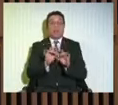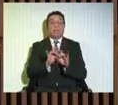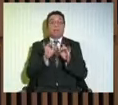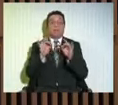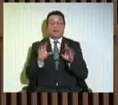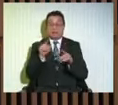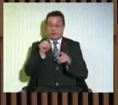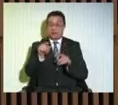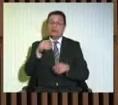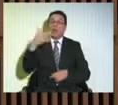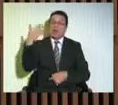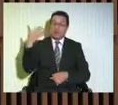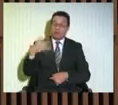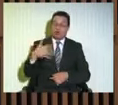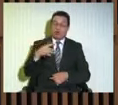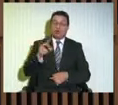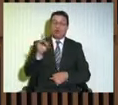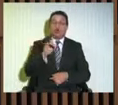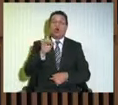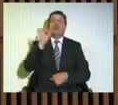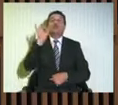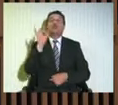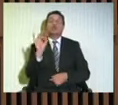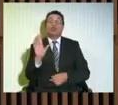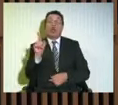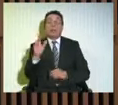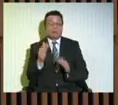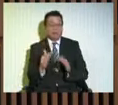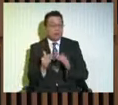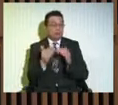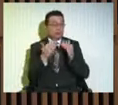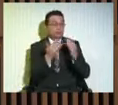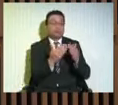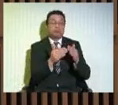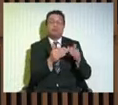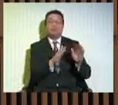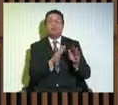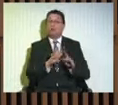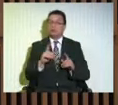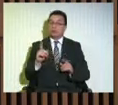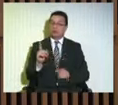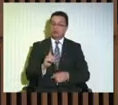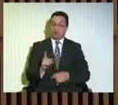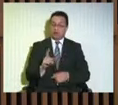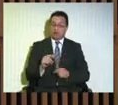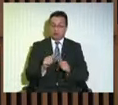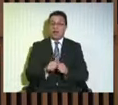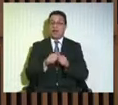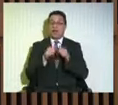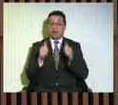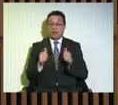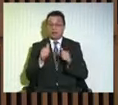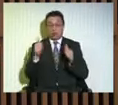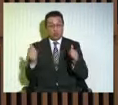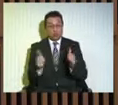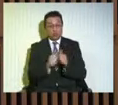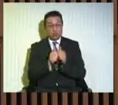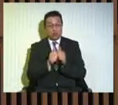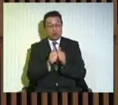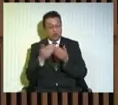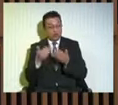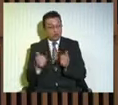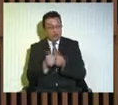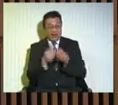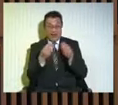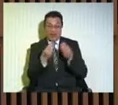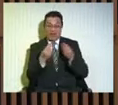es importante no solamente que nuevamente que entreguemos lo que entregamos, sino que junto con la calidad